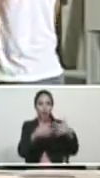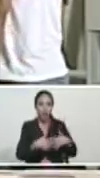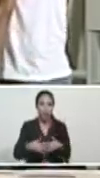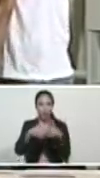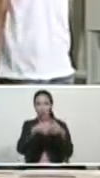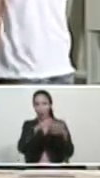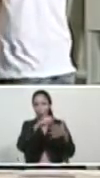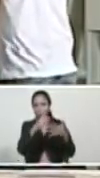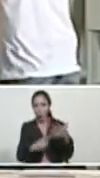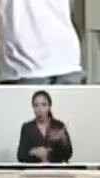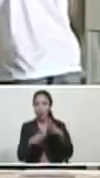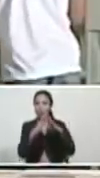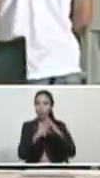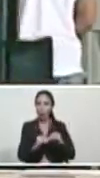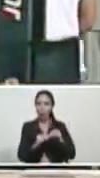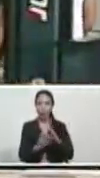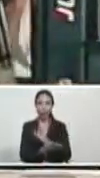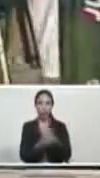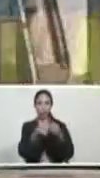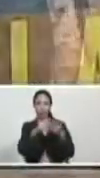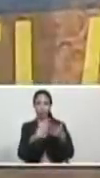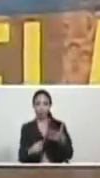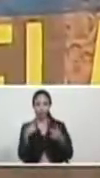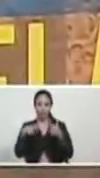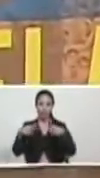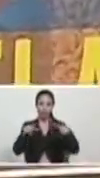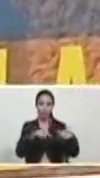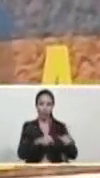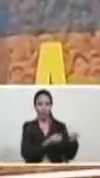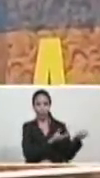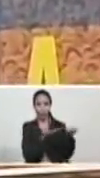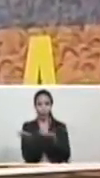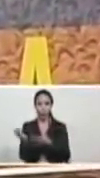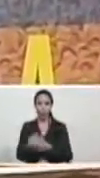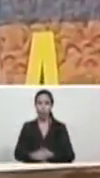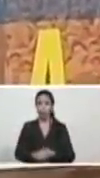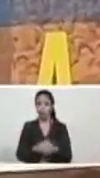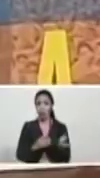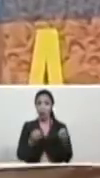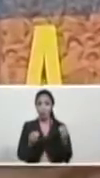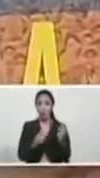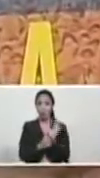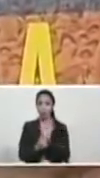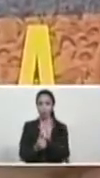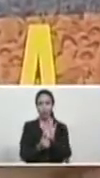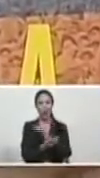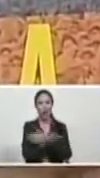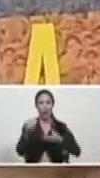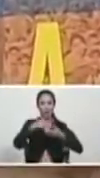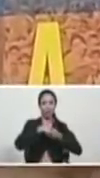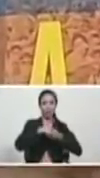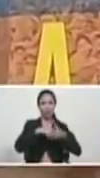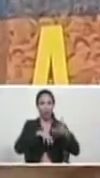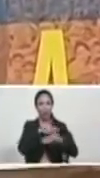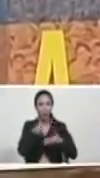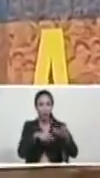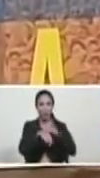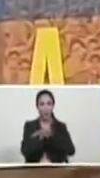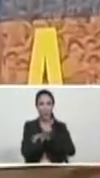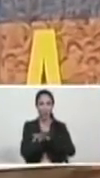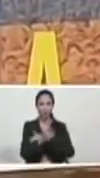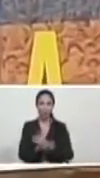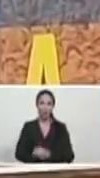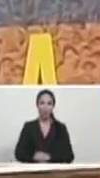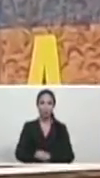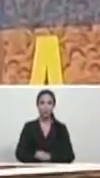Dallas, Minnesota, Milwaukee. No war on Venezuela.